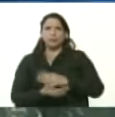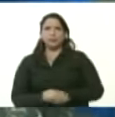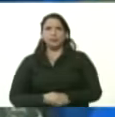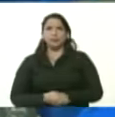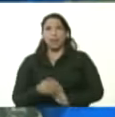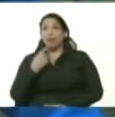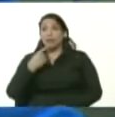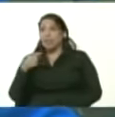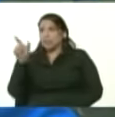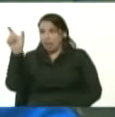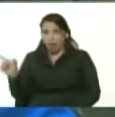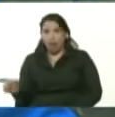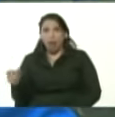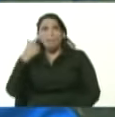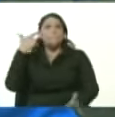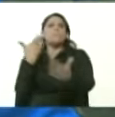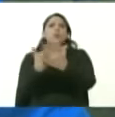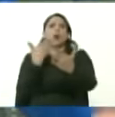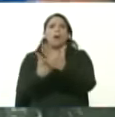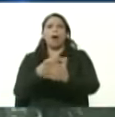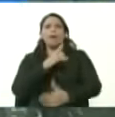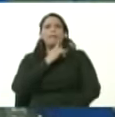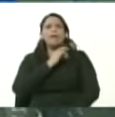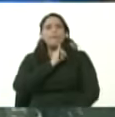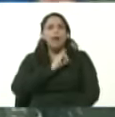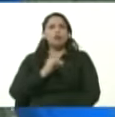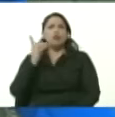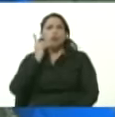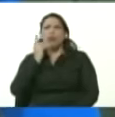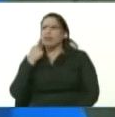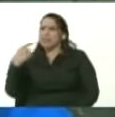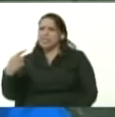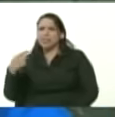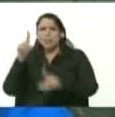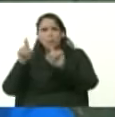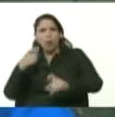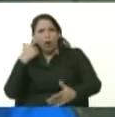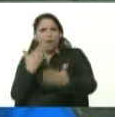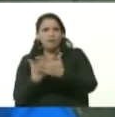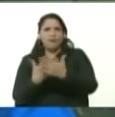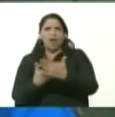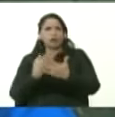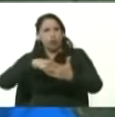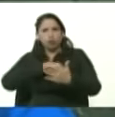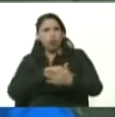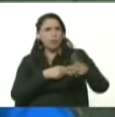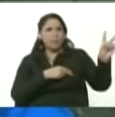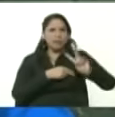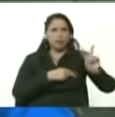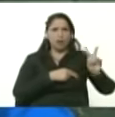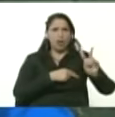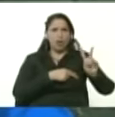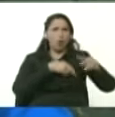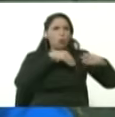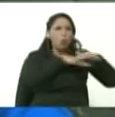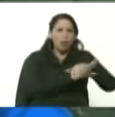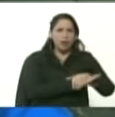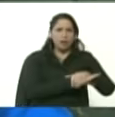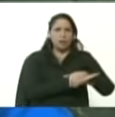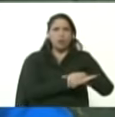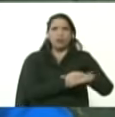dice él era la prueba de que en Venezuela albergamos irregulares